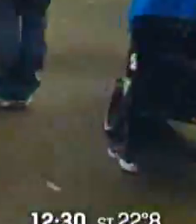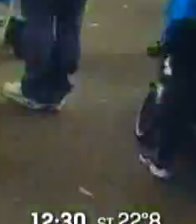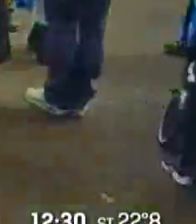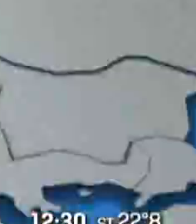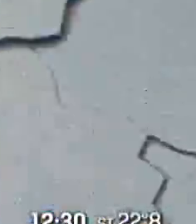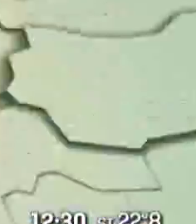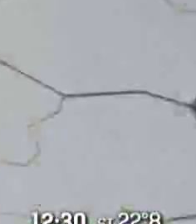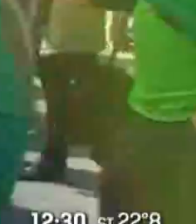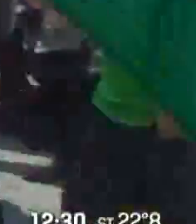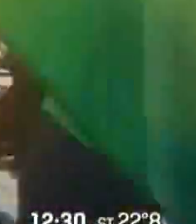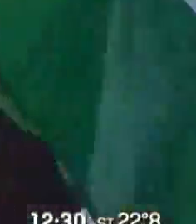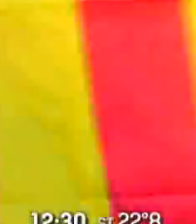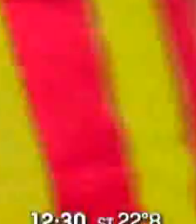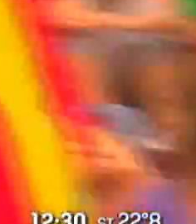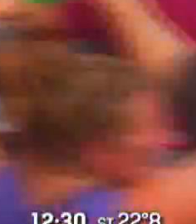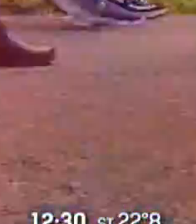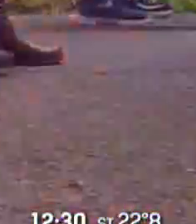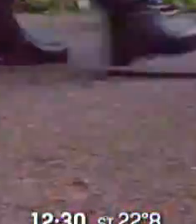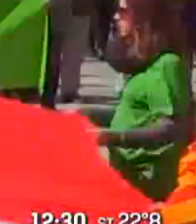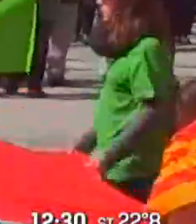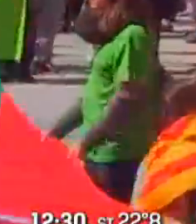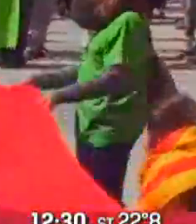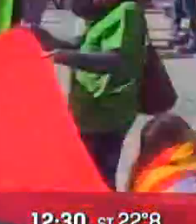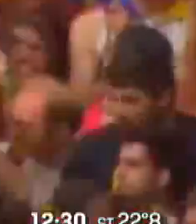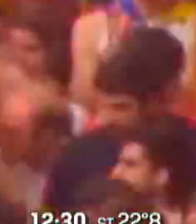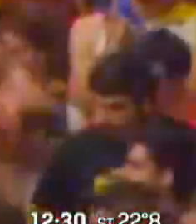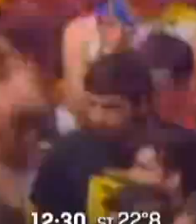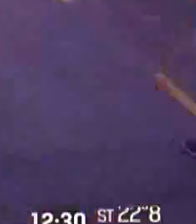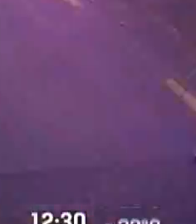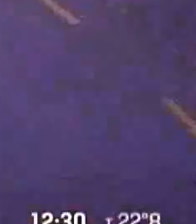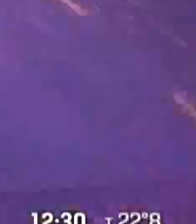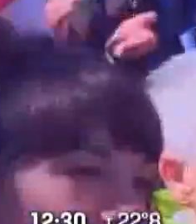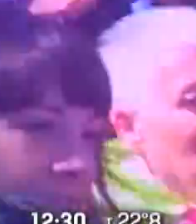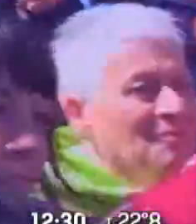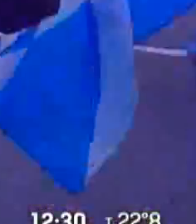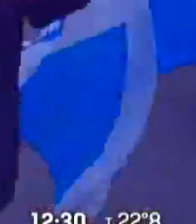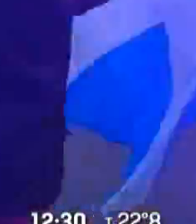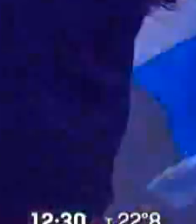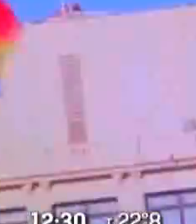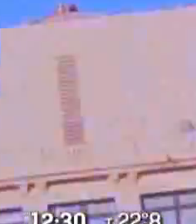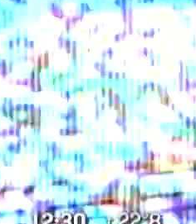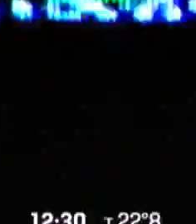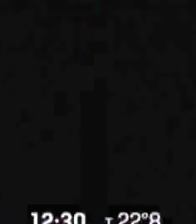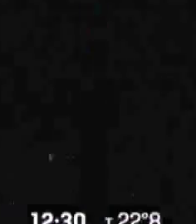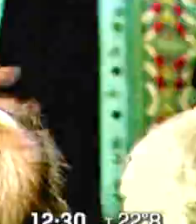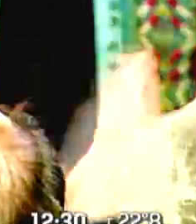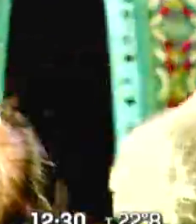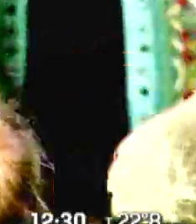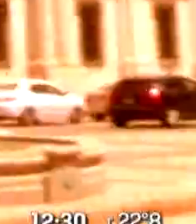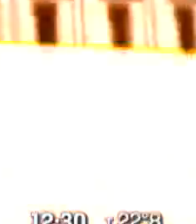La manifestación convocada por la red independentista ha reunido en Iruña a miles de personas bajo la reclamación de independencia.